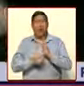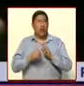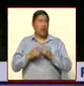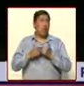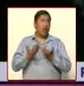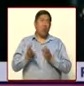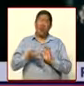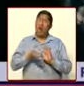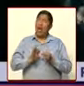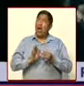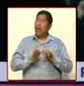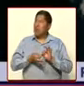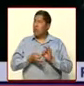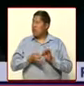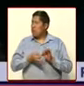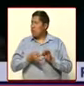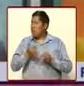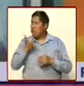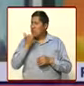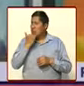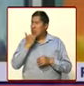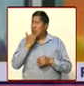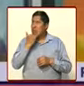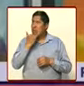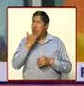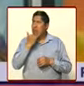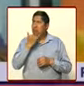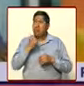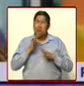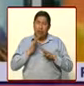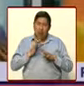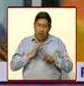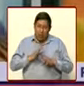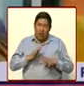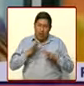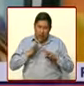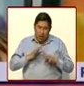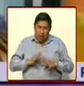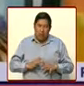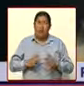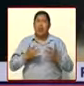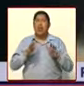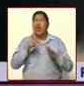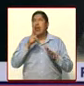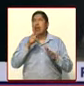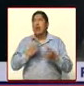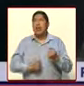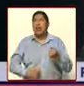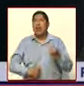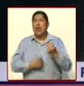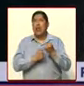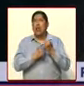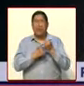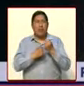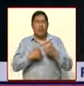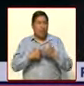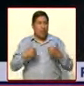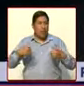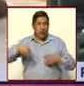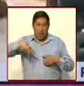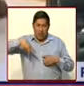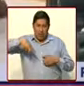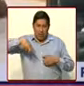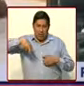a solucionar esto si ya no tengo dinero, ya no tengo recursos, ya no sé en quién apoyarme? Aparte de la pierna,